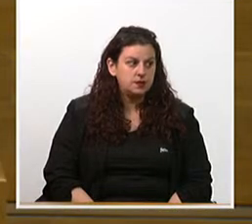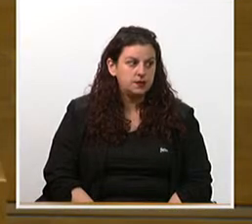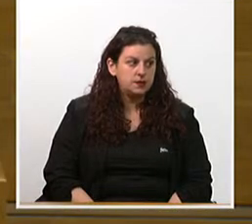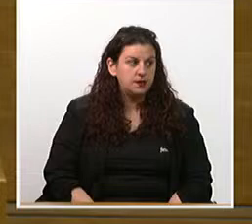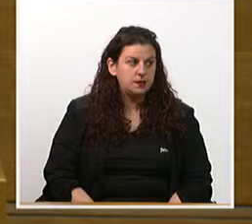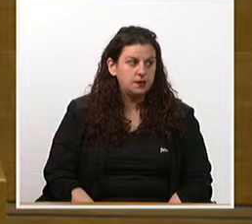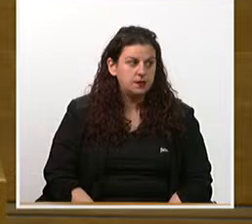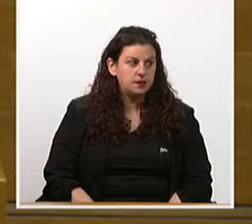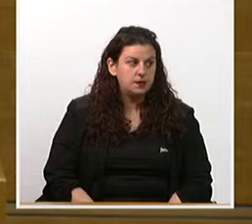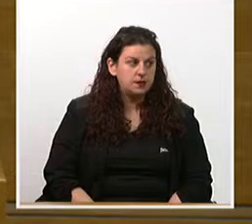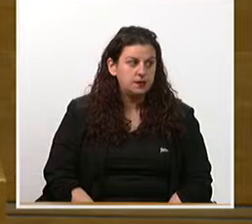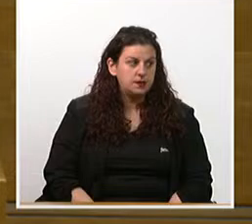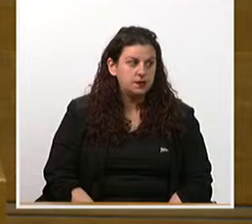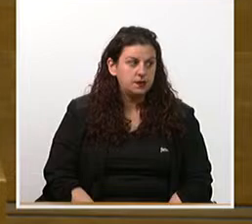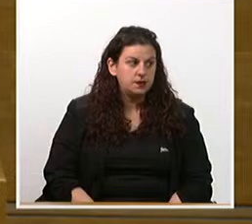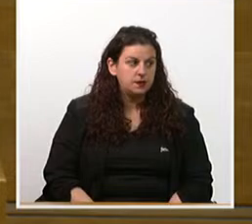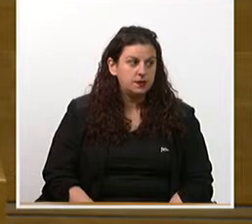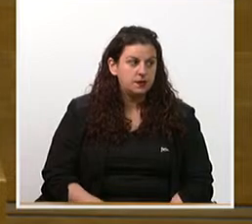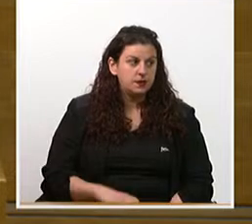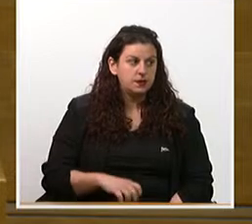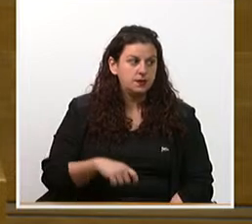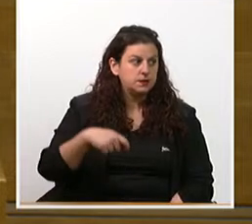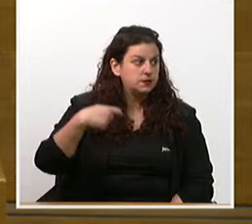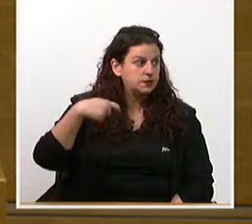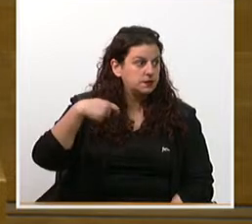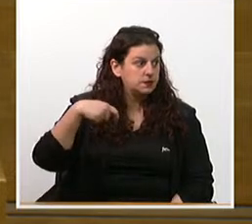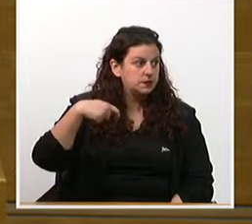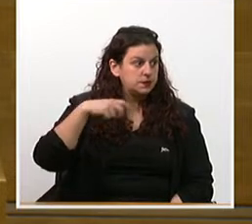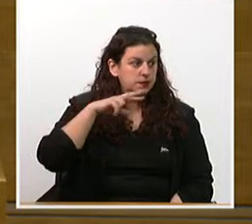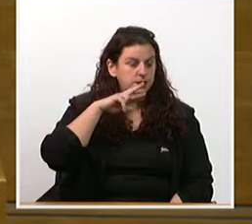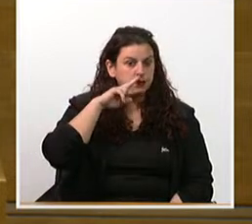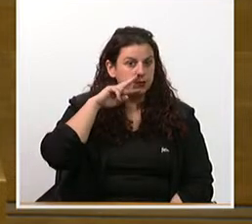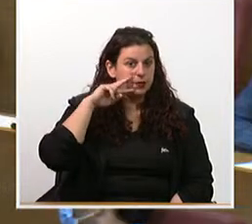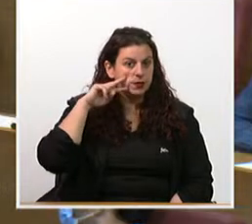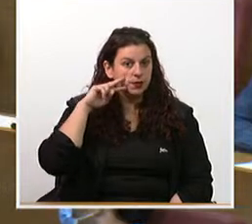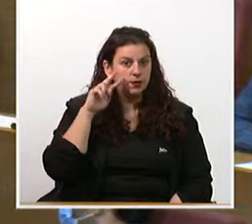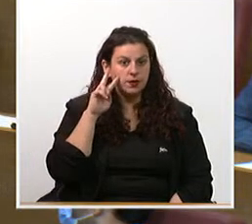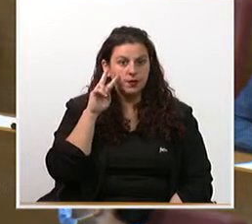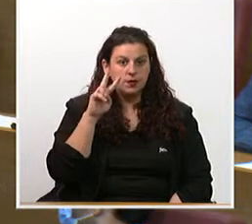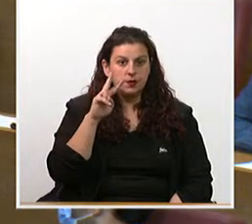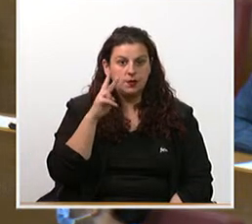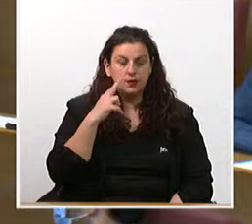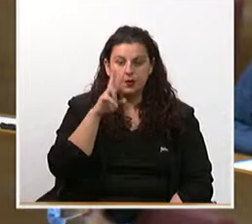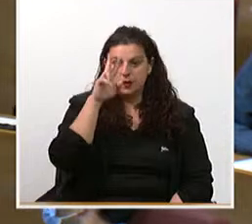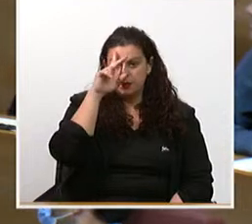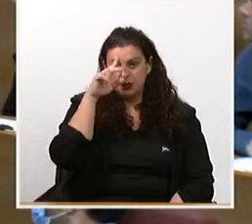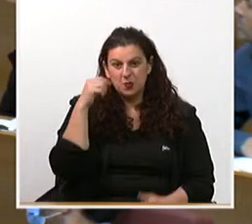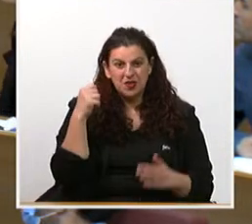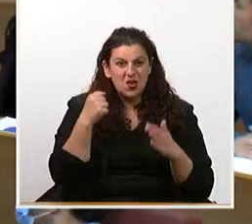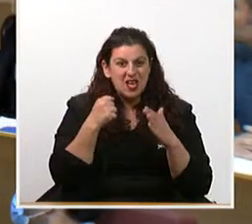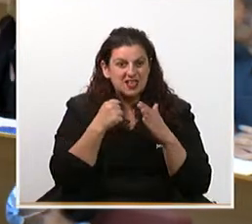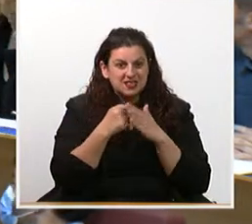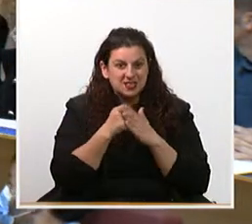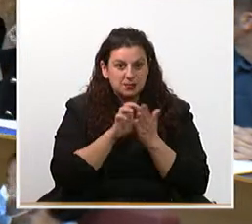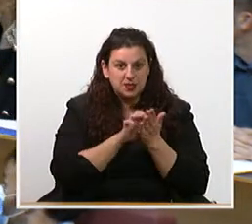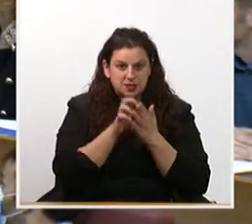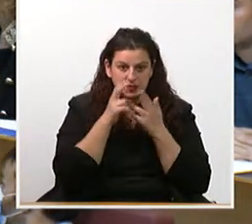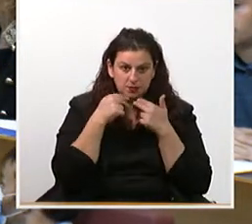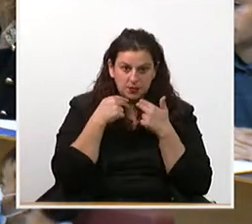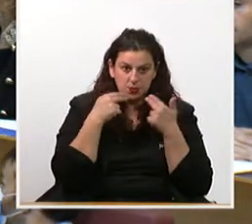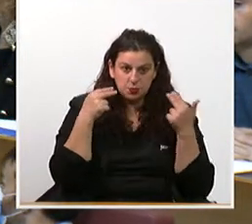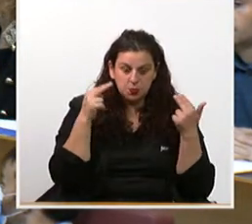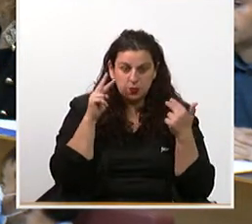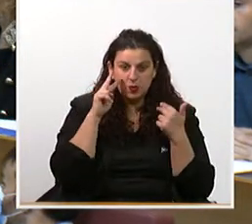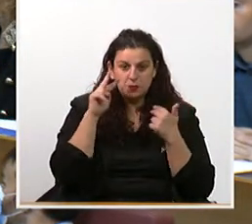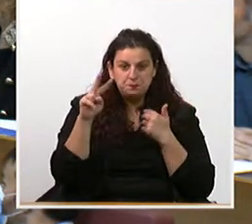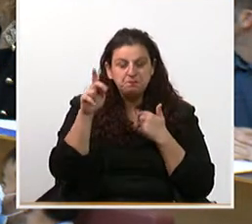es President mazón no es un reproche no será un reproche será preocupa extrema per p la película el Padrino la